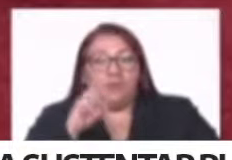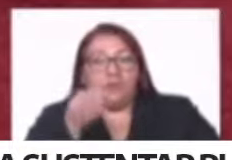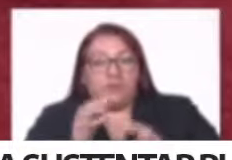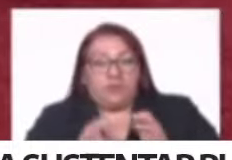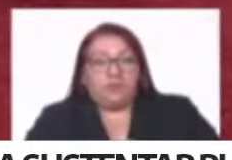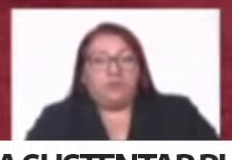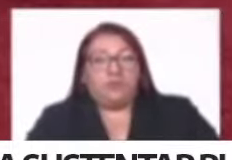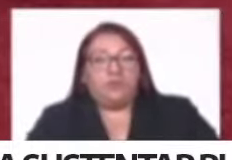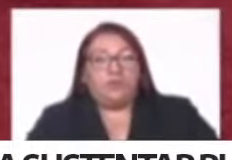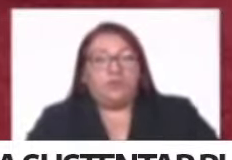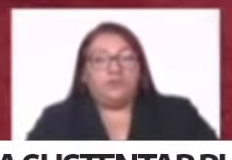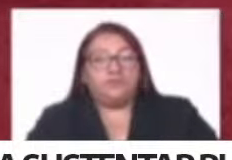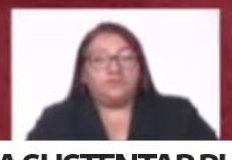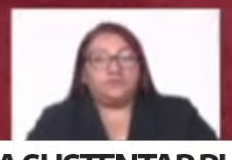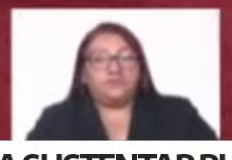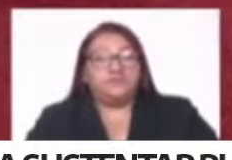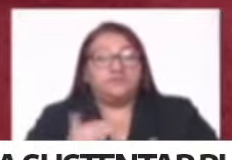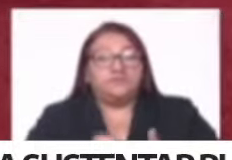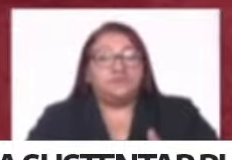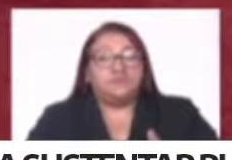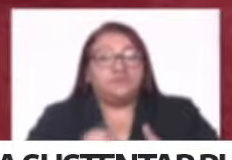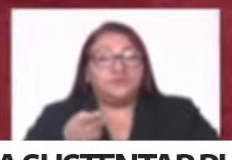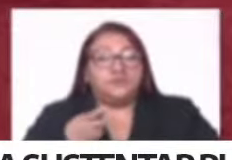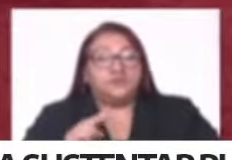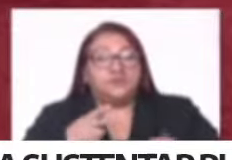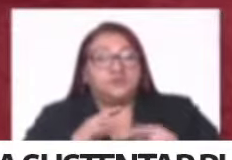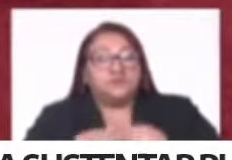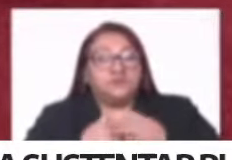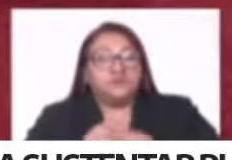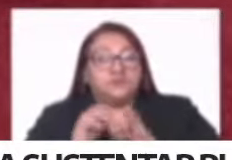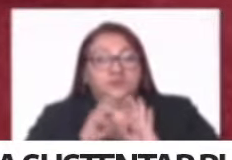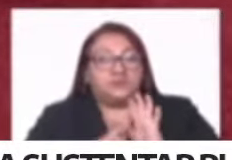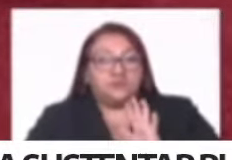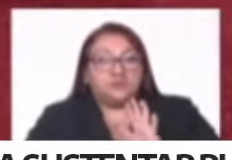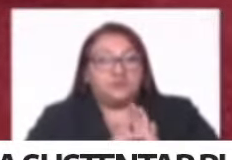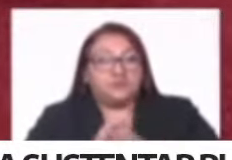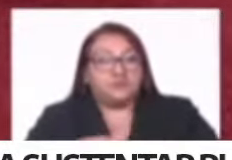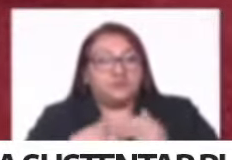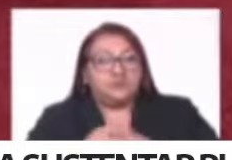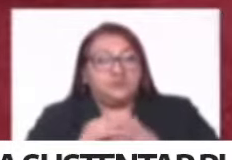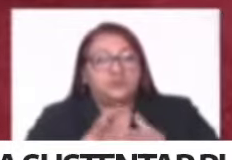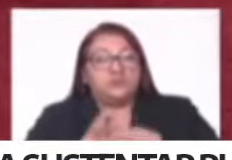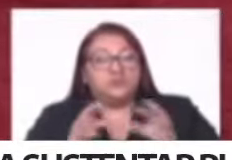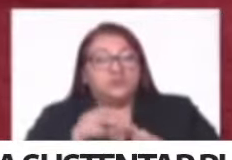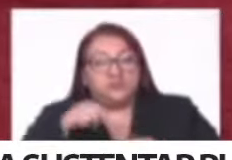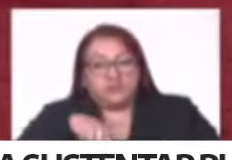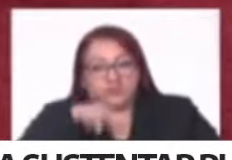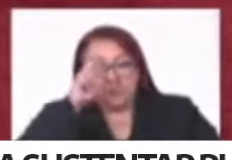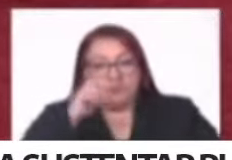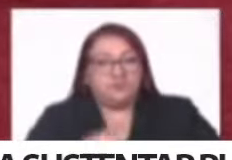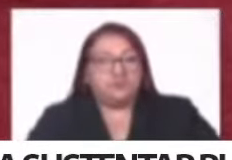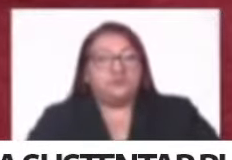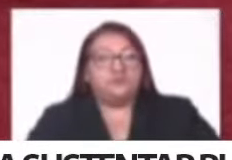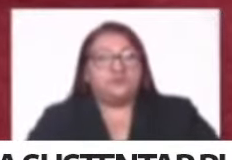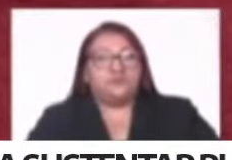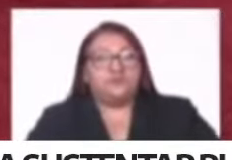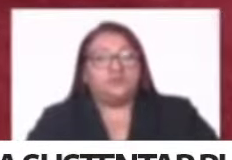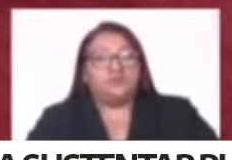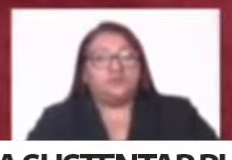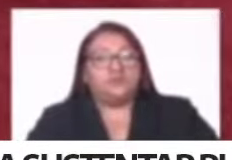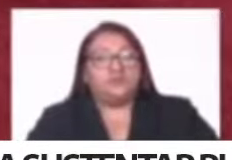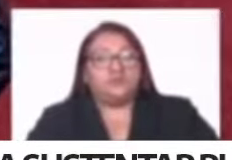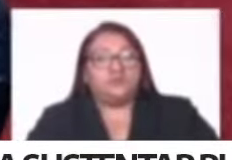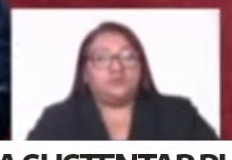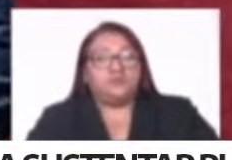presupuesto es el que más incrementa la inversión pública en las regiones en toda la historia del Perú. Y es por